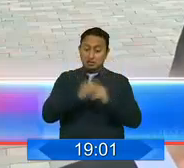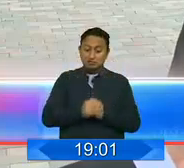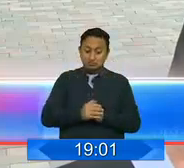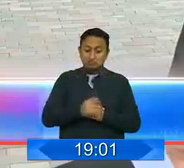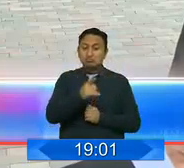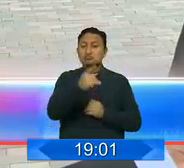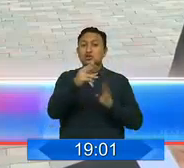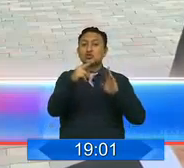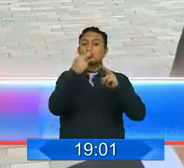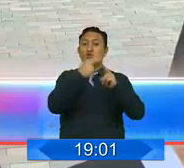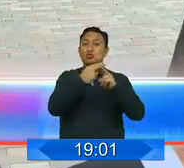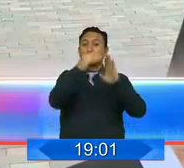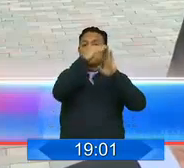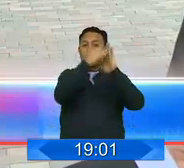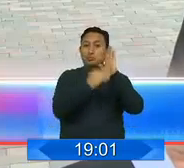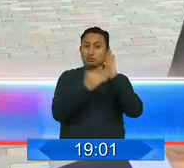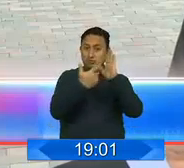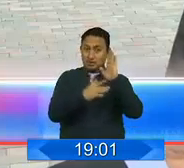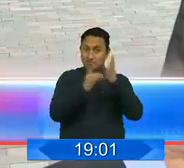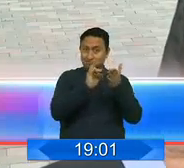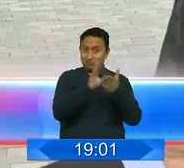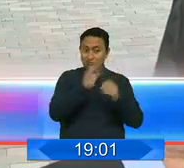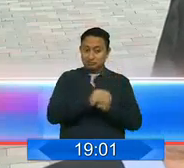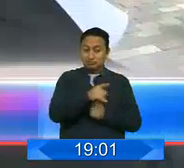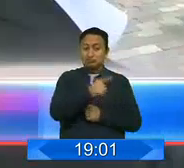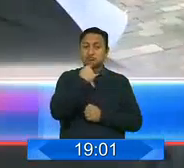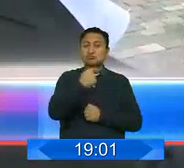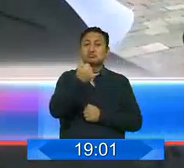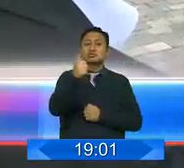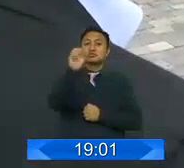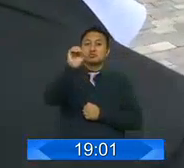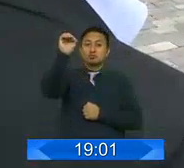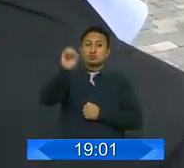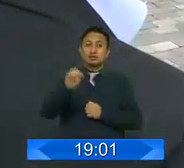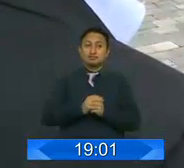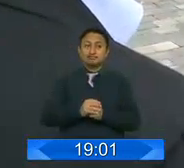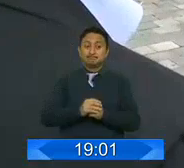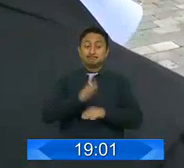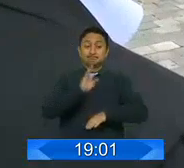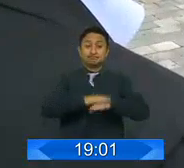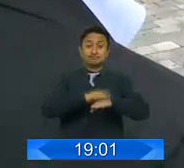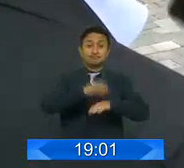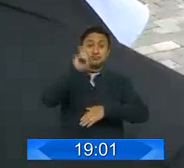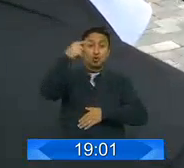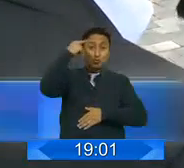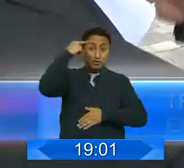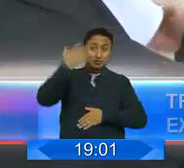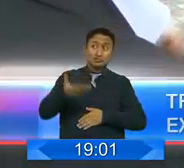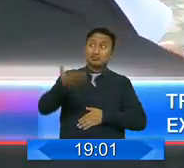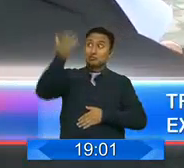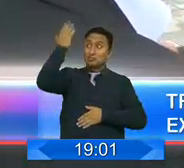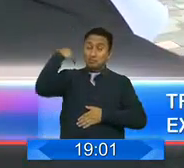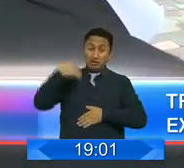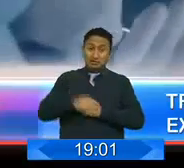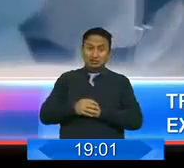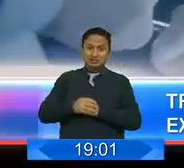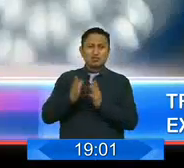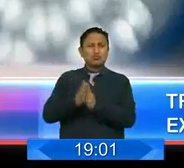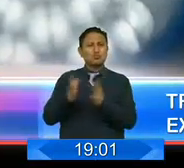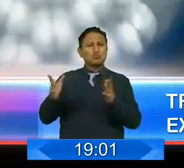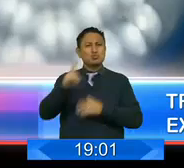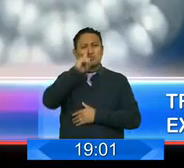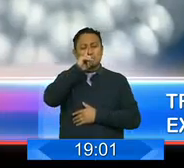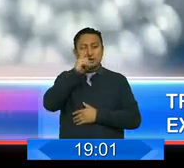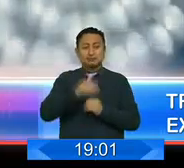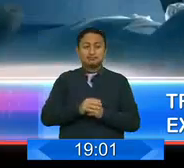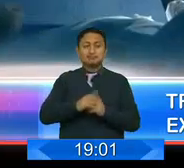un listado de la gente que iba a salir y hablaban del 10%. Culpan al anterior gobierno de haber inflado la nómina en el sector público. Además dicen